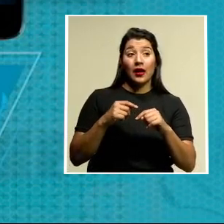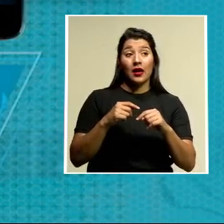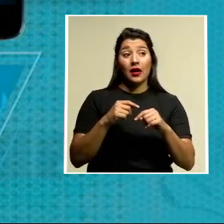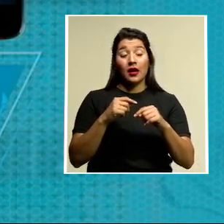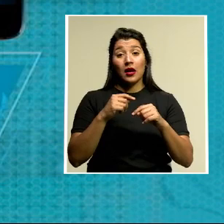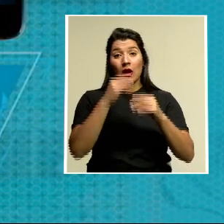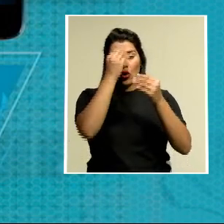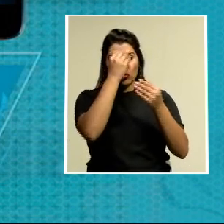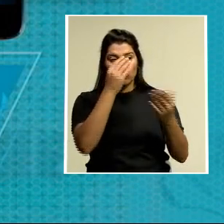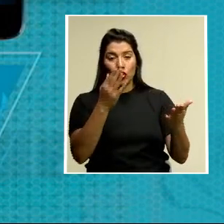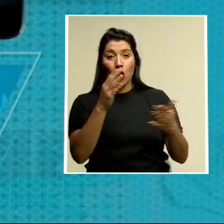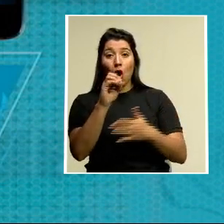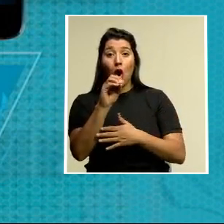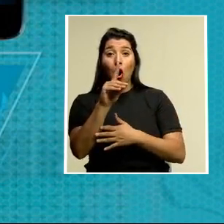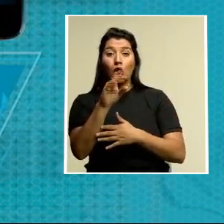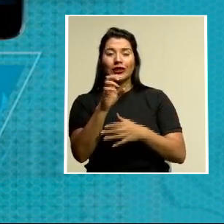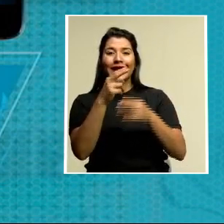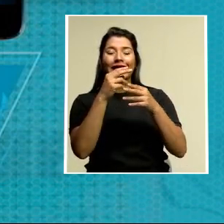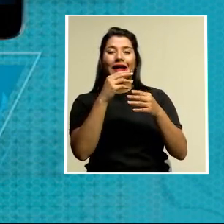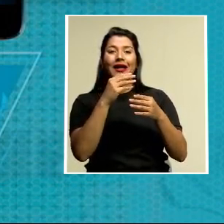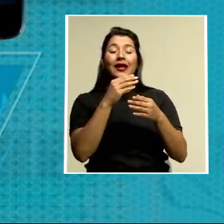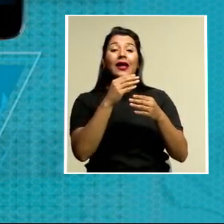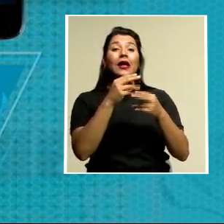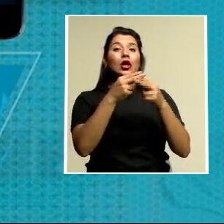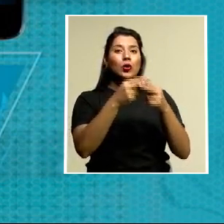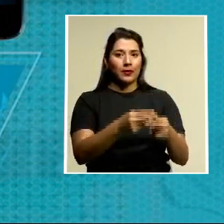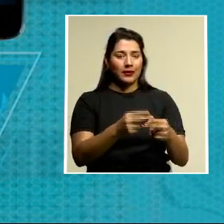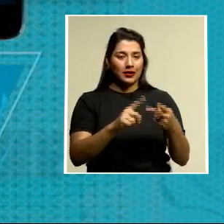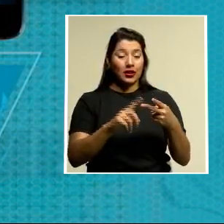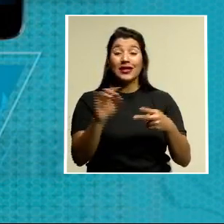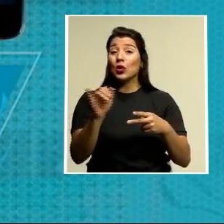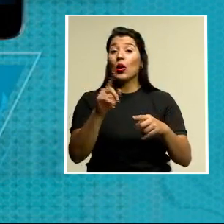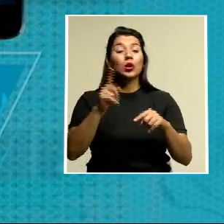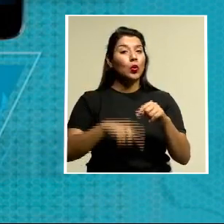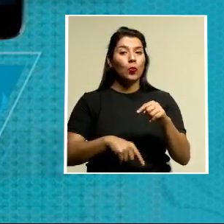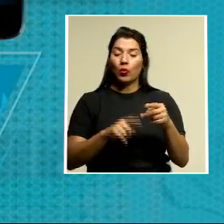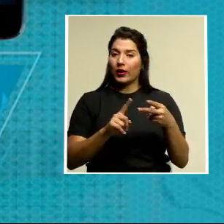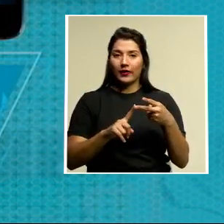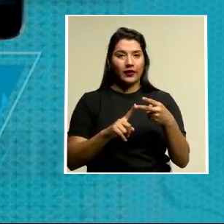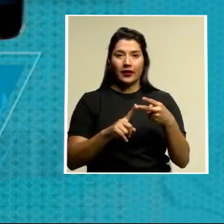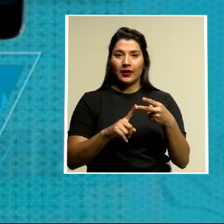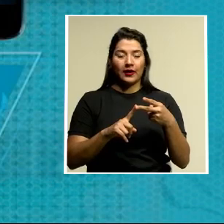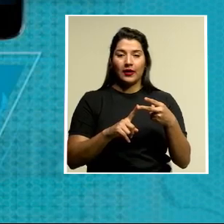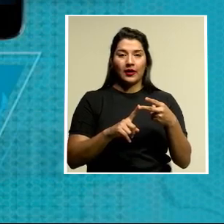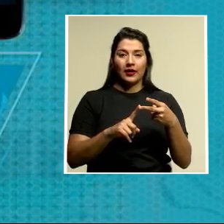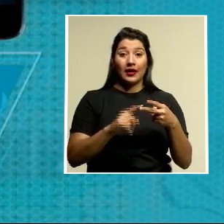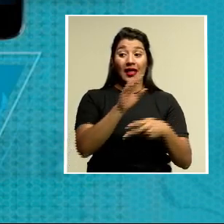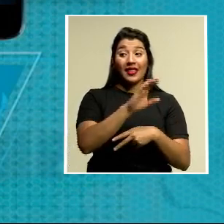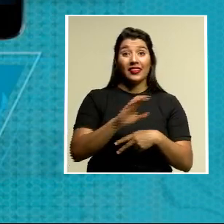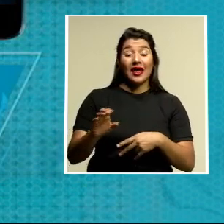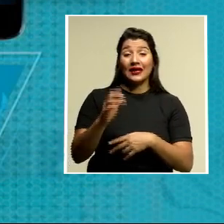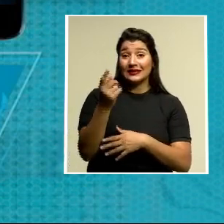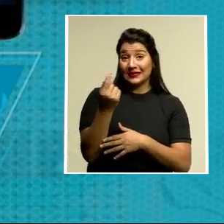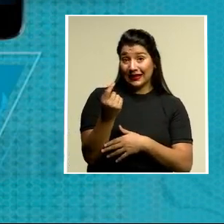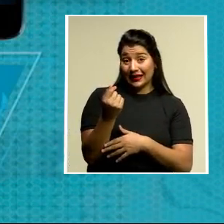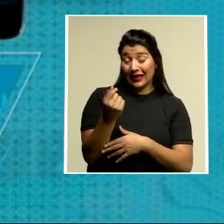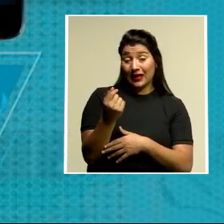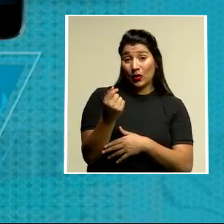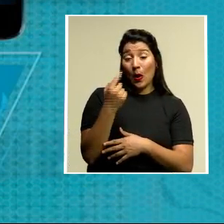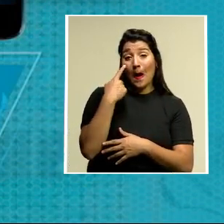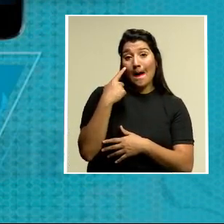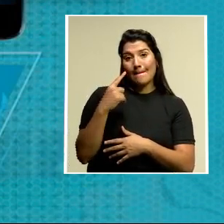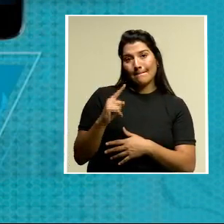estaba interino en el cargo en este momento. Entonces, al faltar uno de los dos componentes